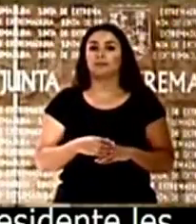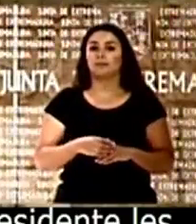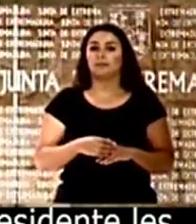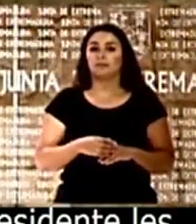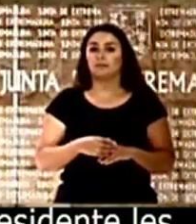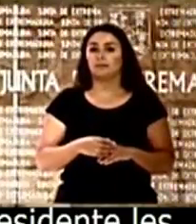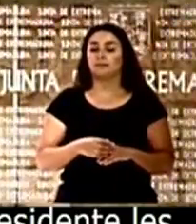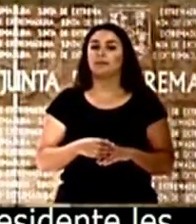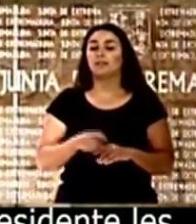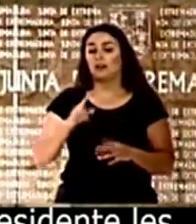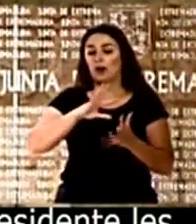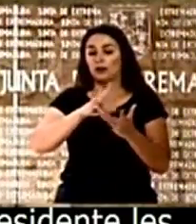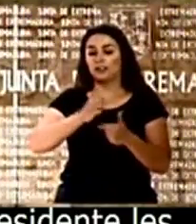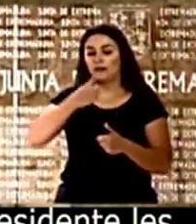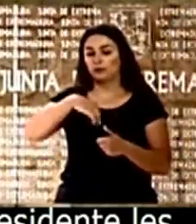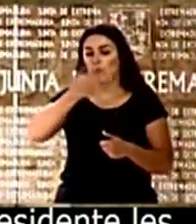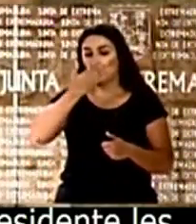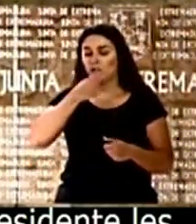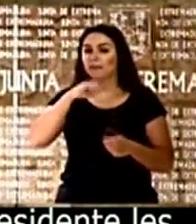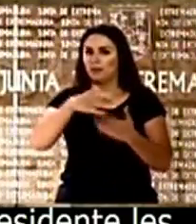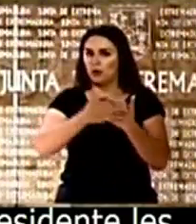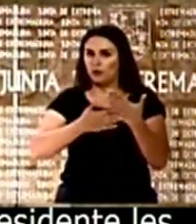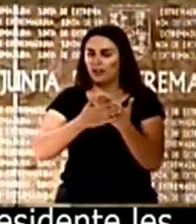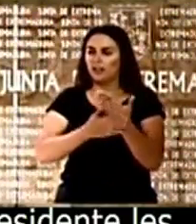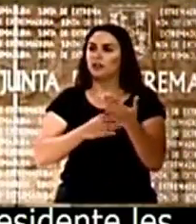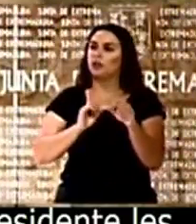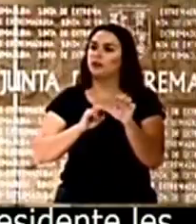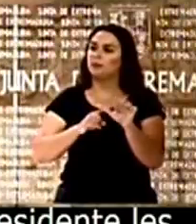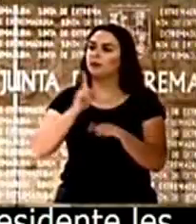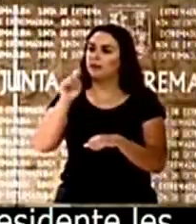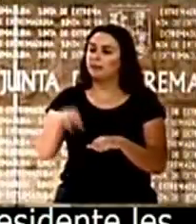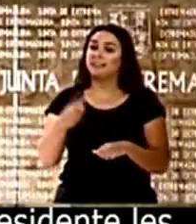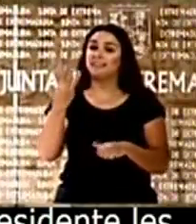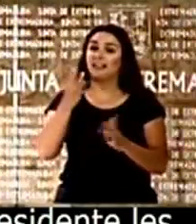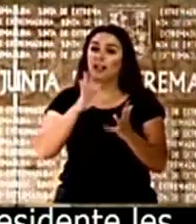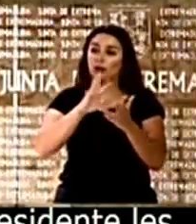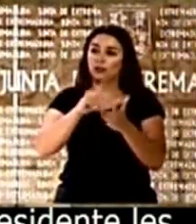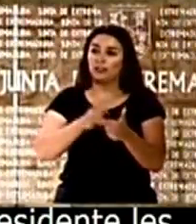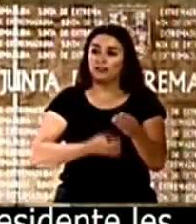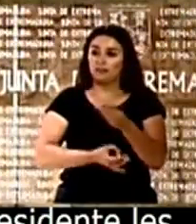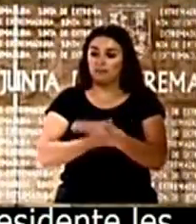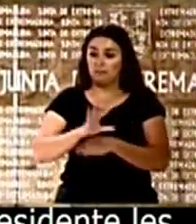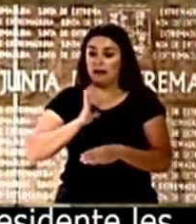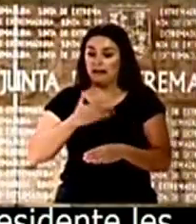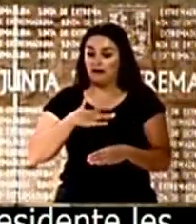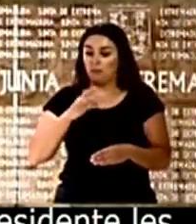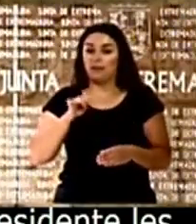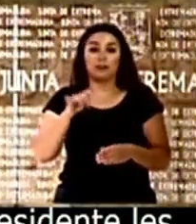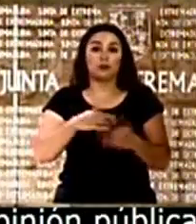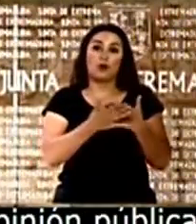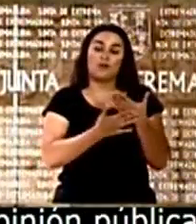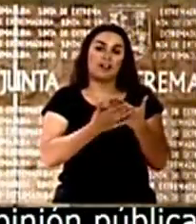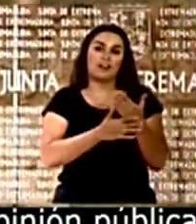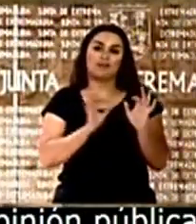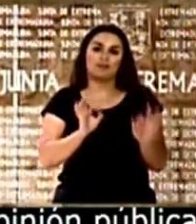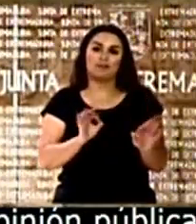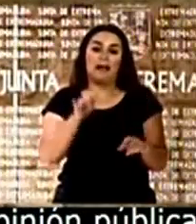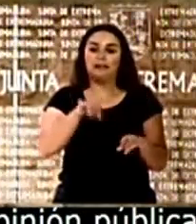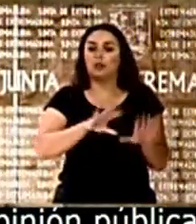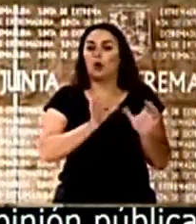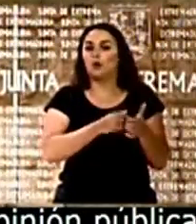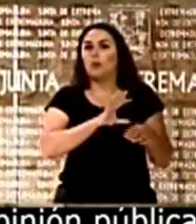han conocido y el Gobierno también, y los extremeños, con 3 noticias que pudieran salir mañana, es que esto es un Gobierno, esto no es una